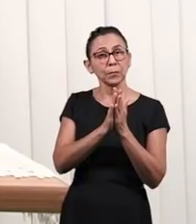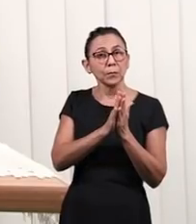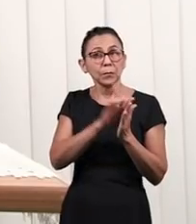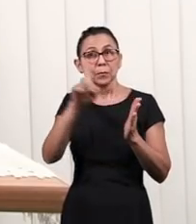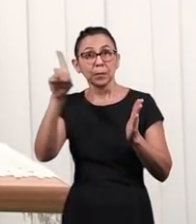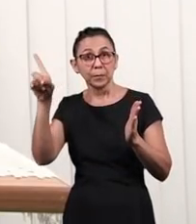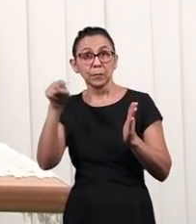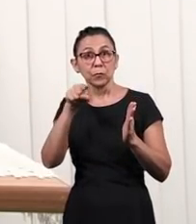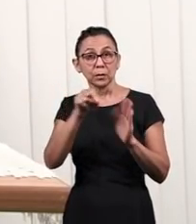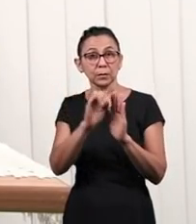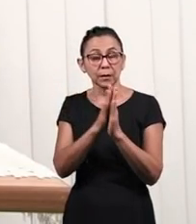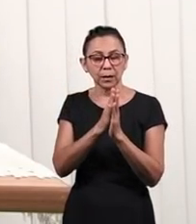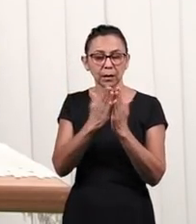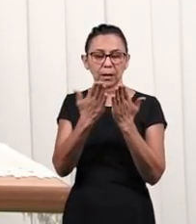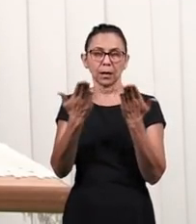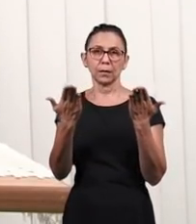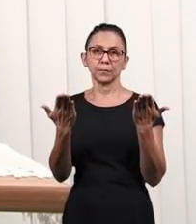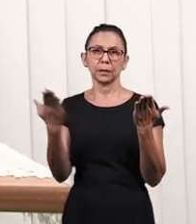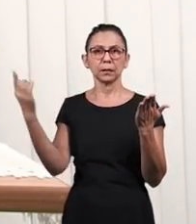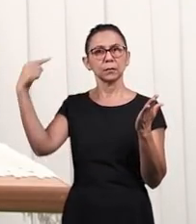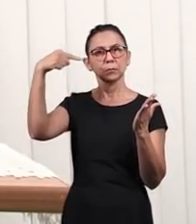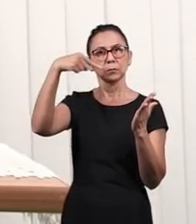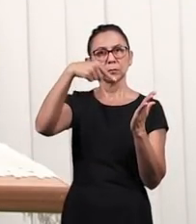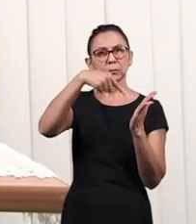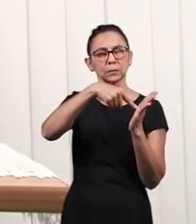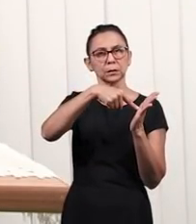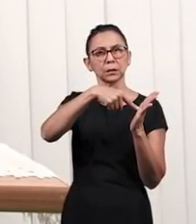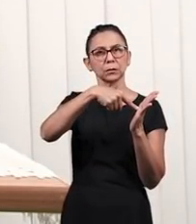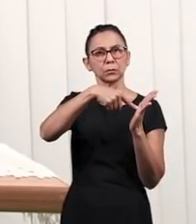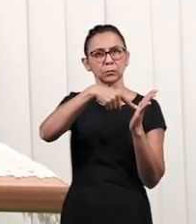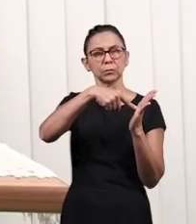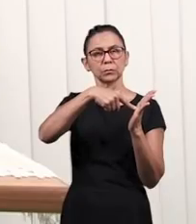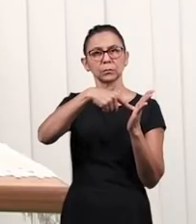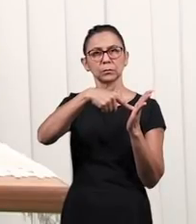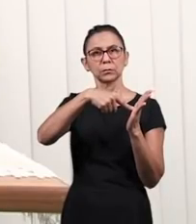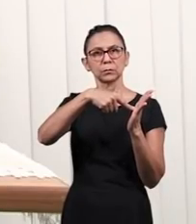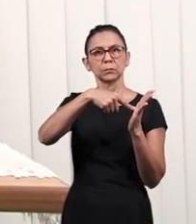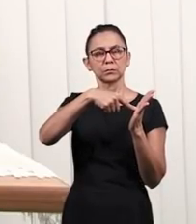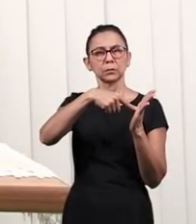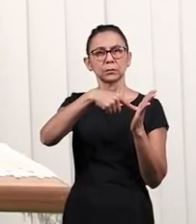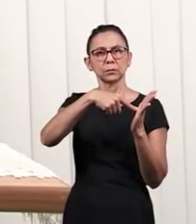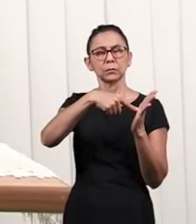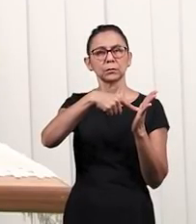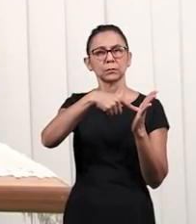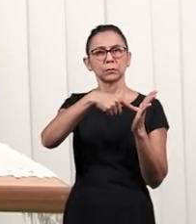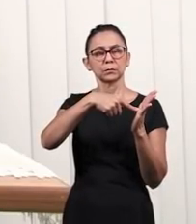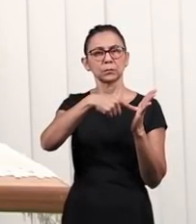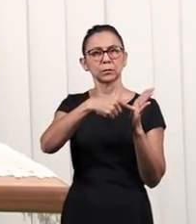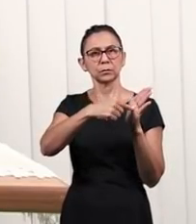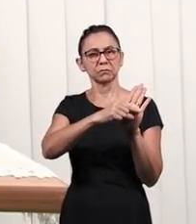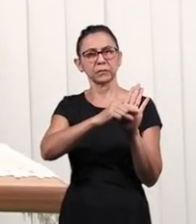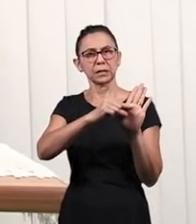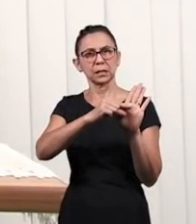abrir tu Biblia y vas a apuntar con tu dedo, vas a clamar al Señor. Usted va a colocar el dedo